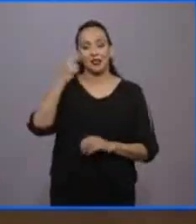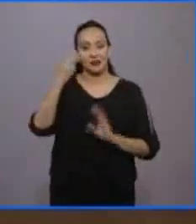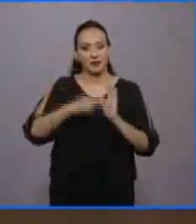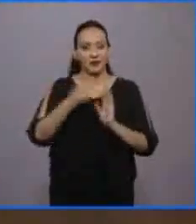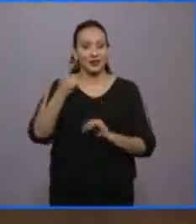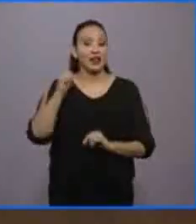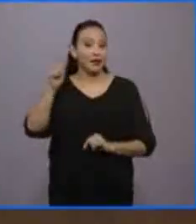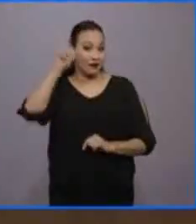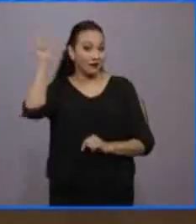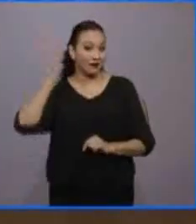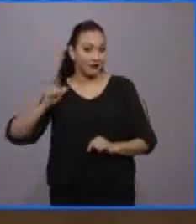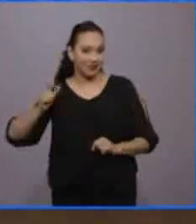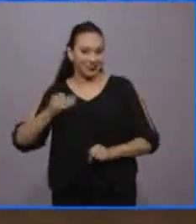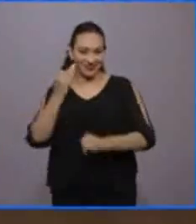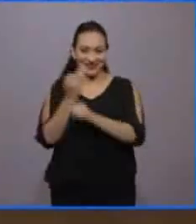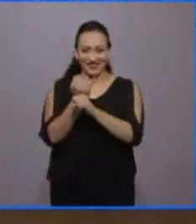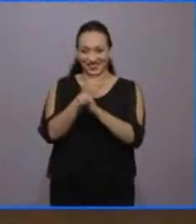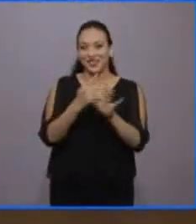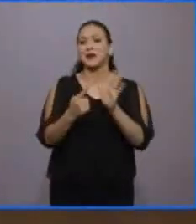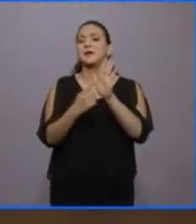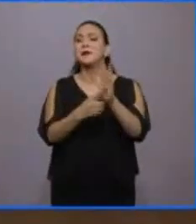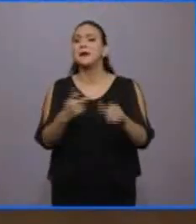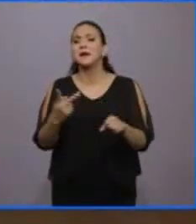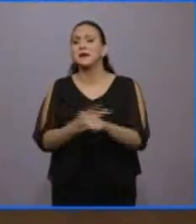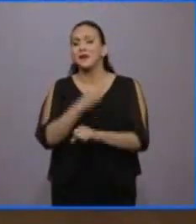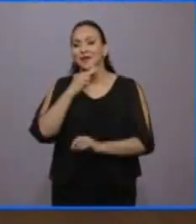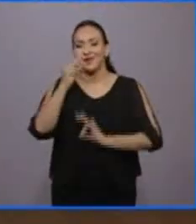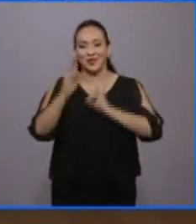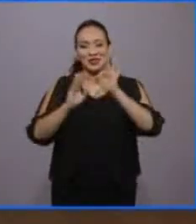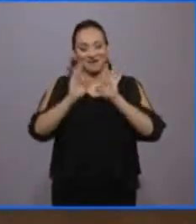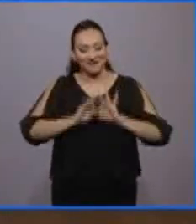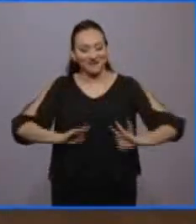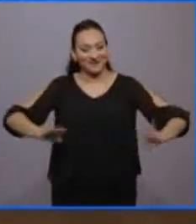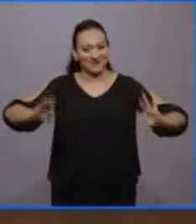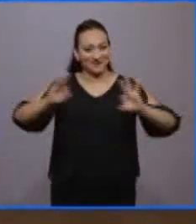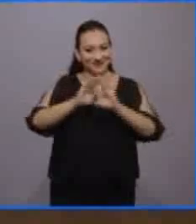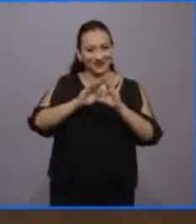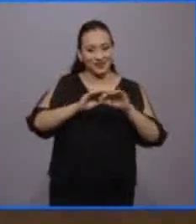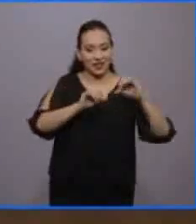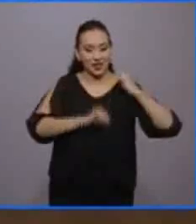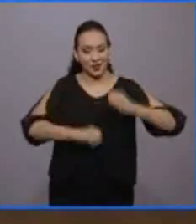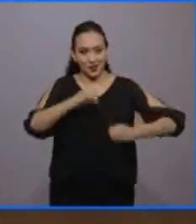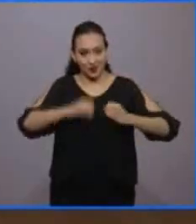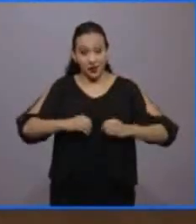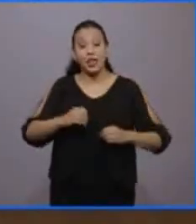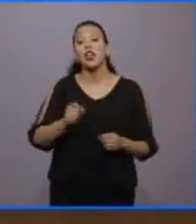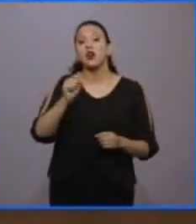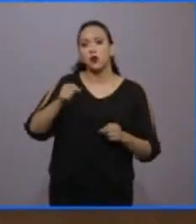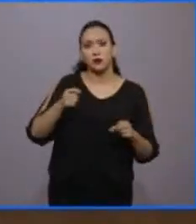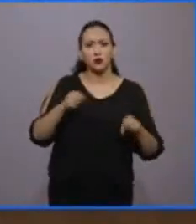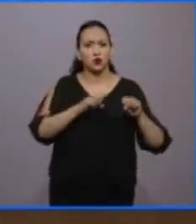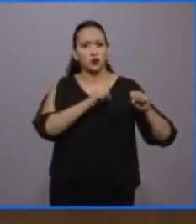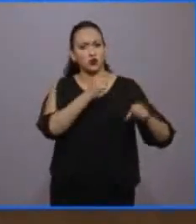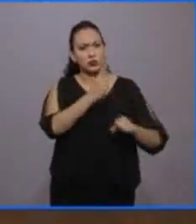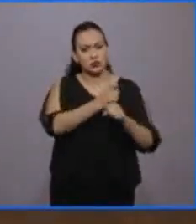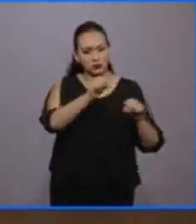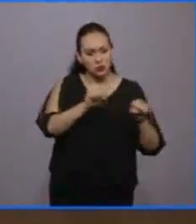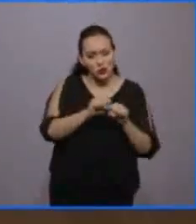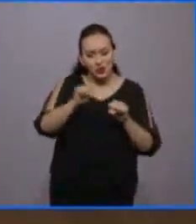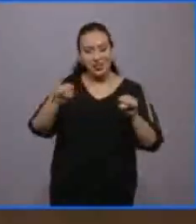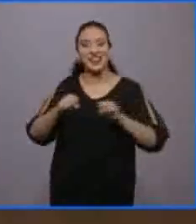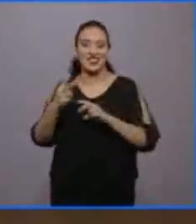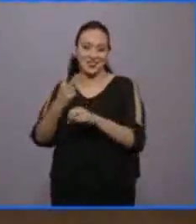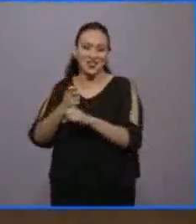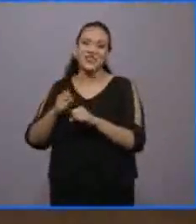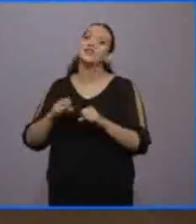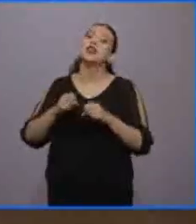Soy Lorena Sánchez Cabrera y tendré el gusto de presentarle la información más reciente del Poder Judicial de la Federación, así como las noticias más